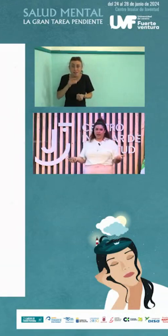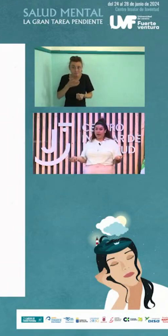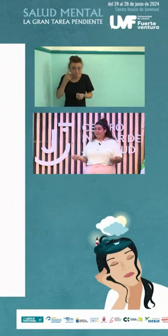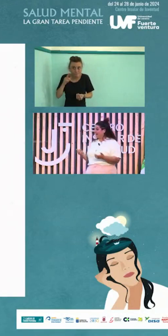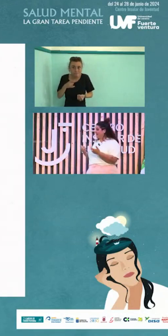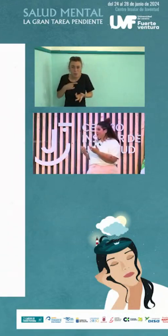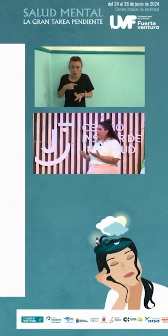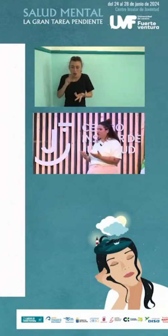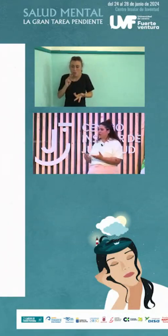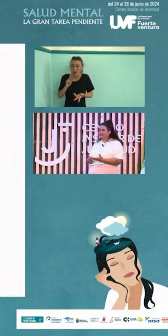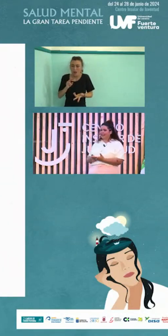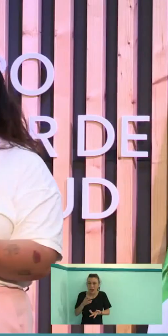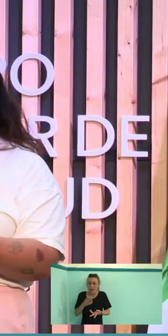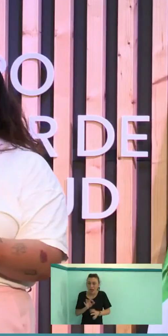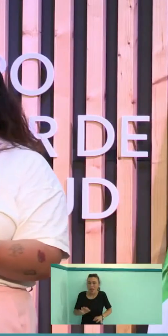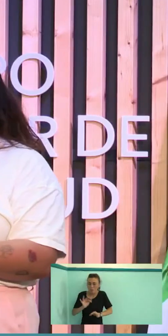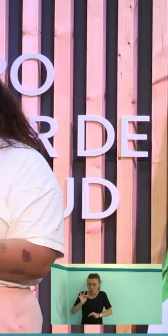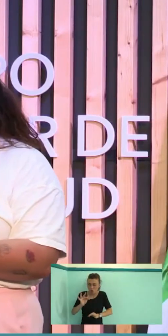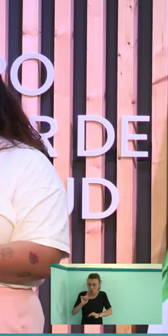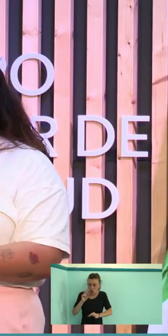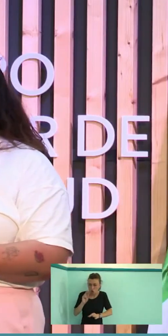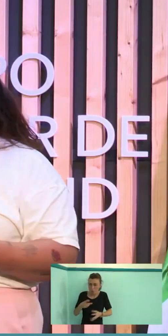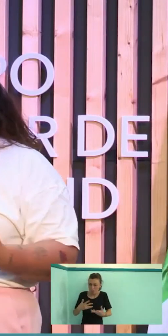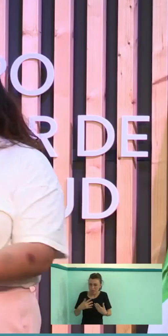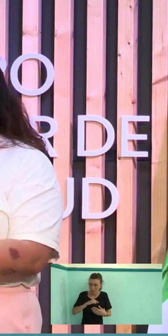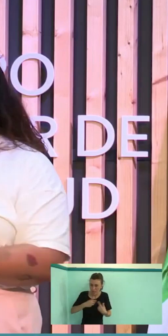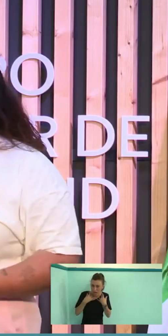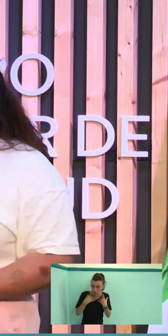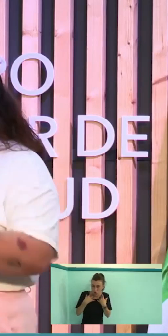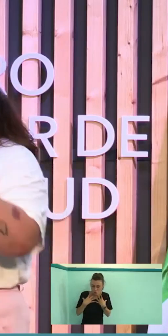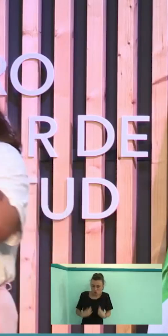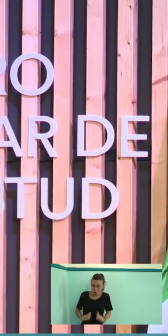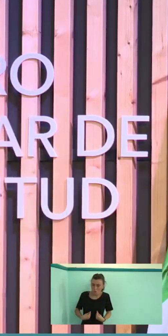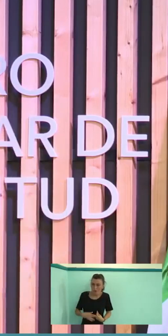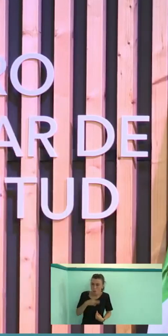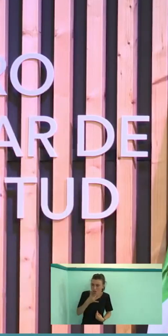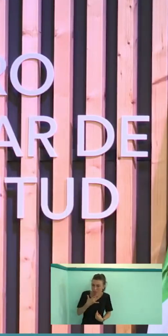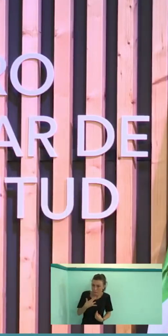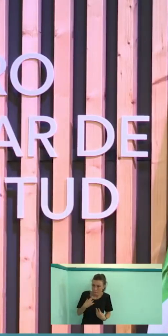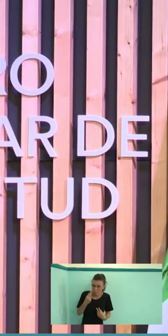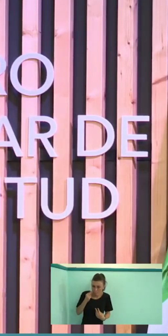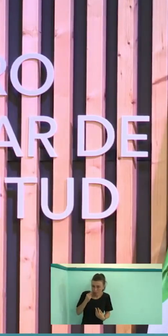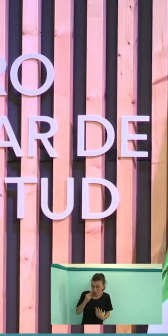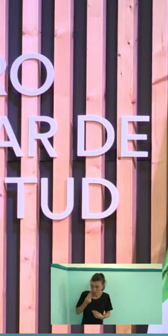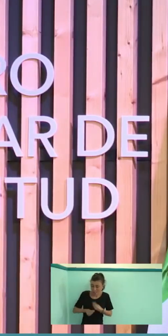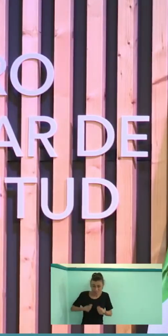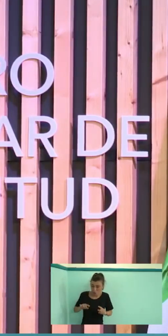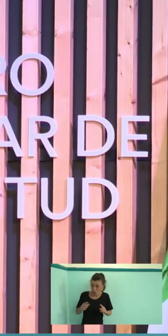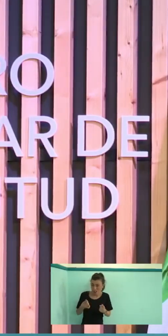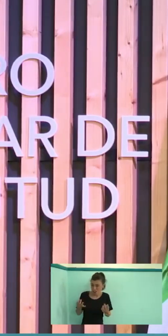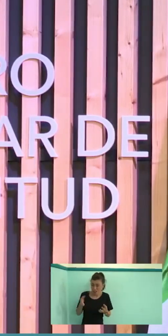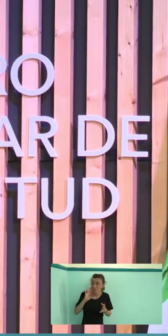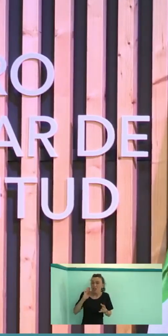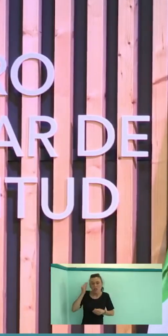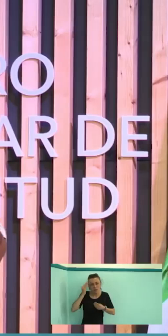ti mirarte en el espejo y solo sentir asco frustración vergüenza miedo y lo primero que tenemos que hacer es toda esta reflexión de decir De